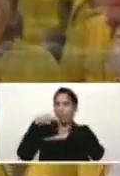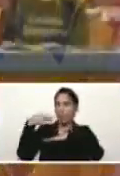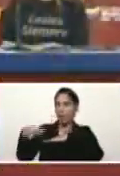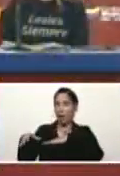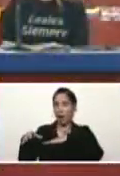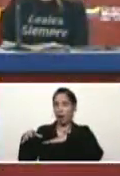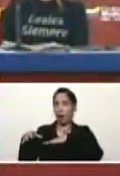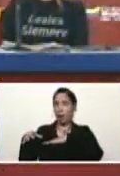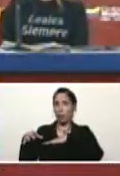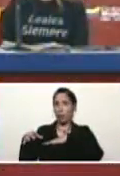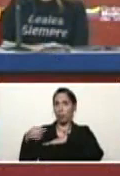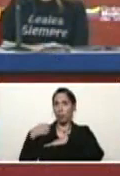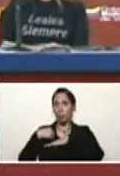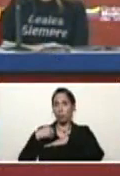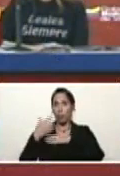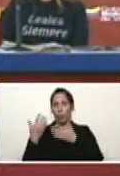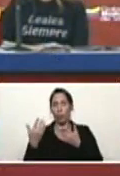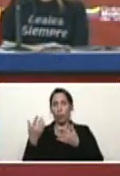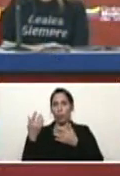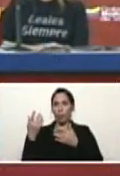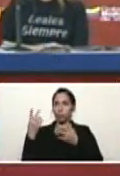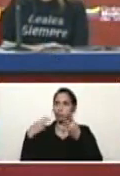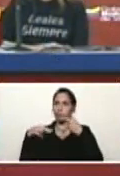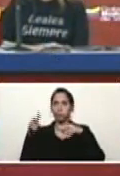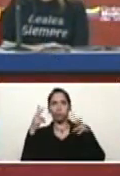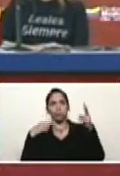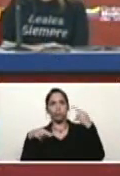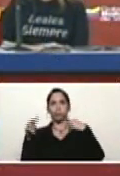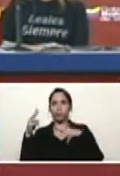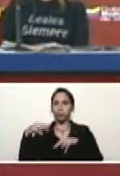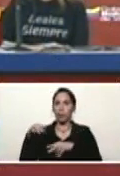descuido, haber dejado que se